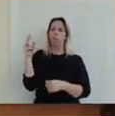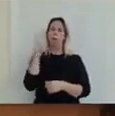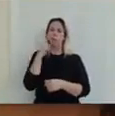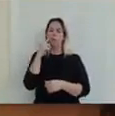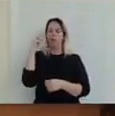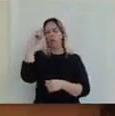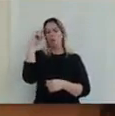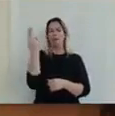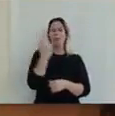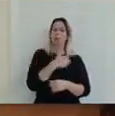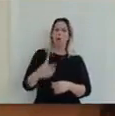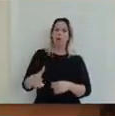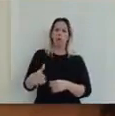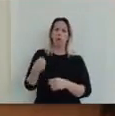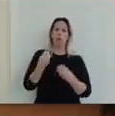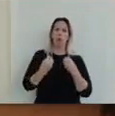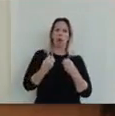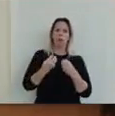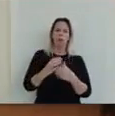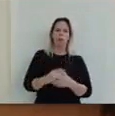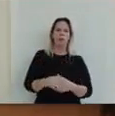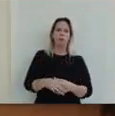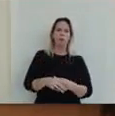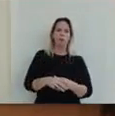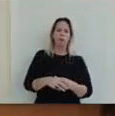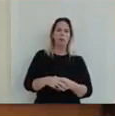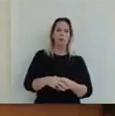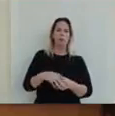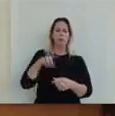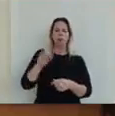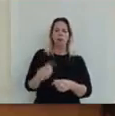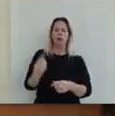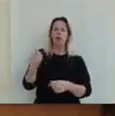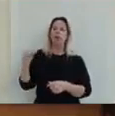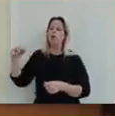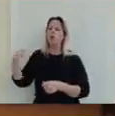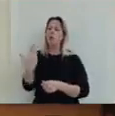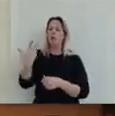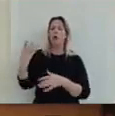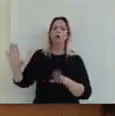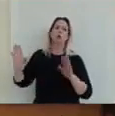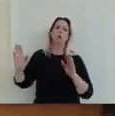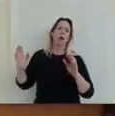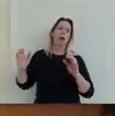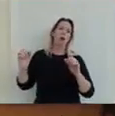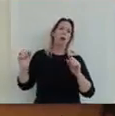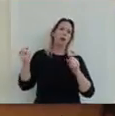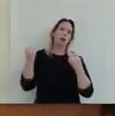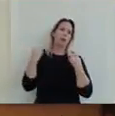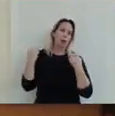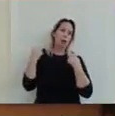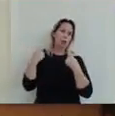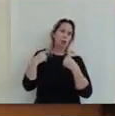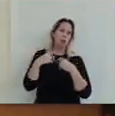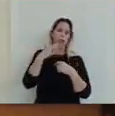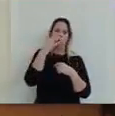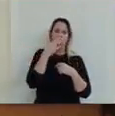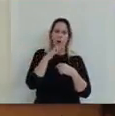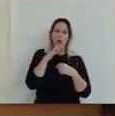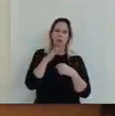entendido inclusive que después los propietarios de los gimnasios se reunieron hasta con la Secretaria de Salud Entonces, ¿dónde está